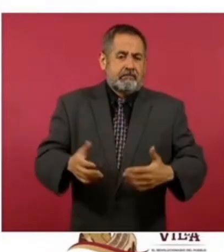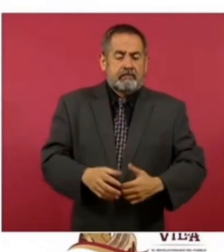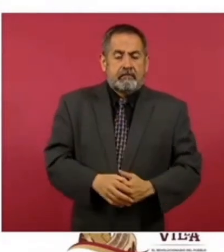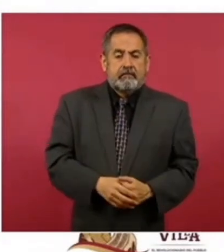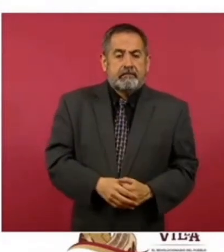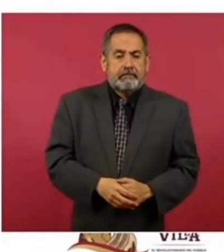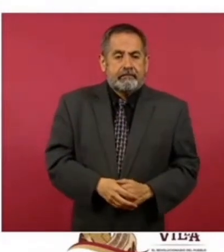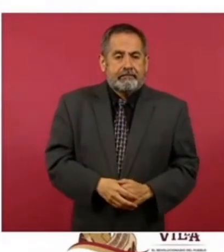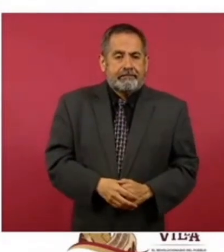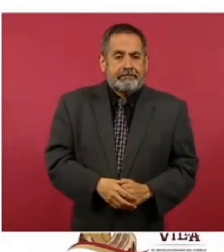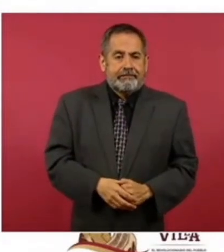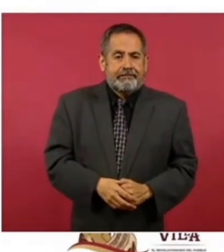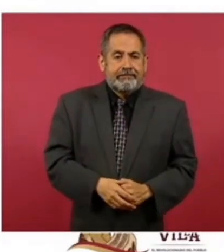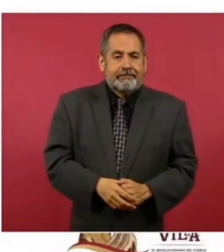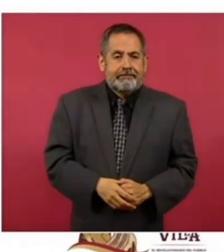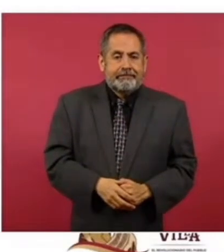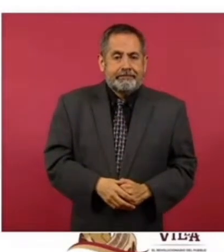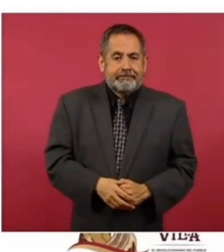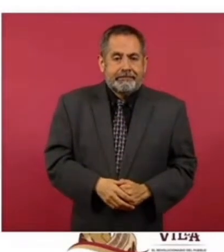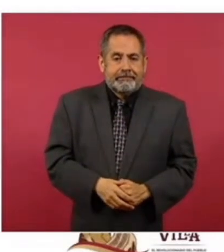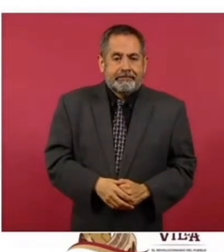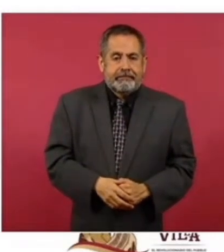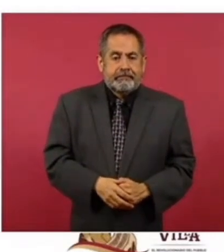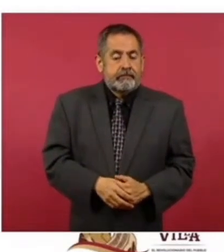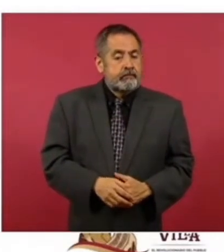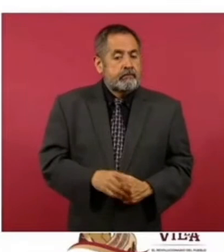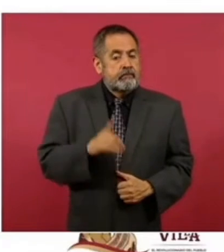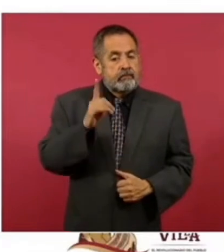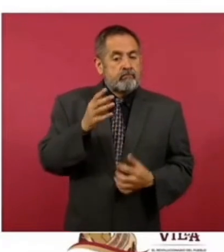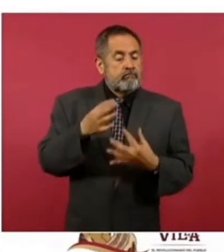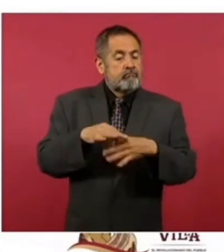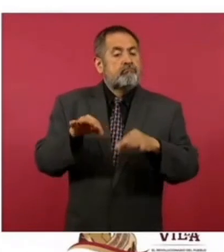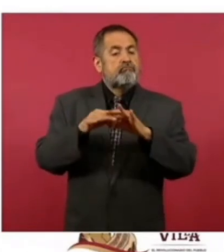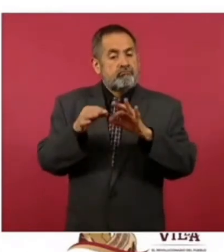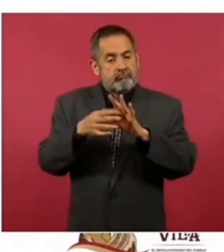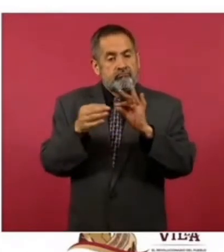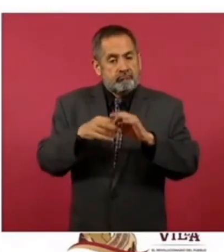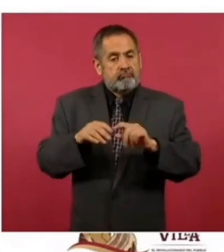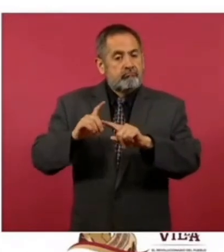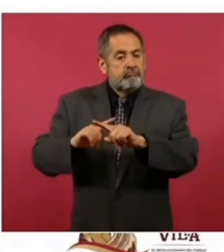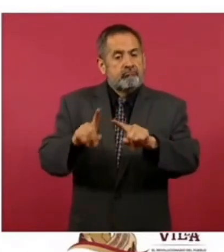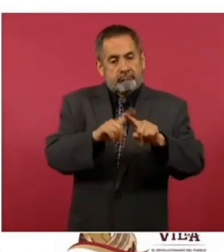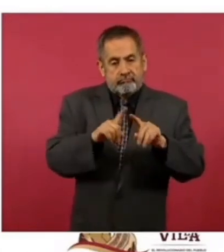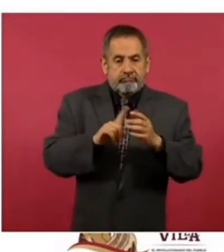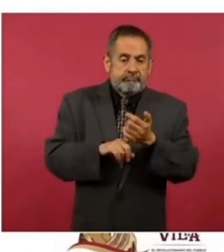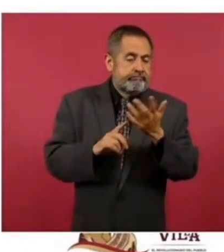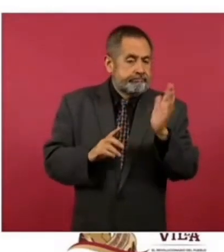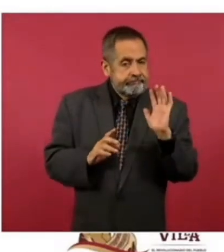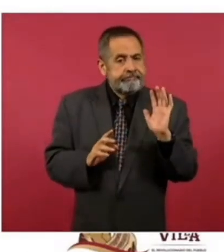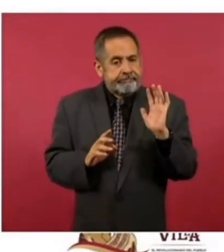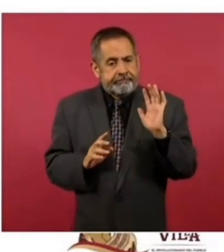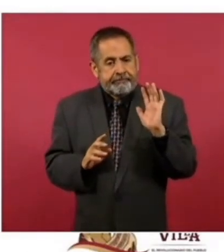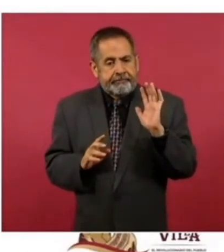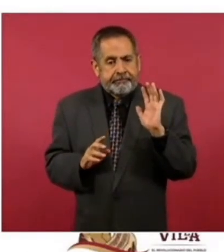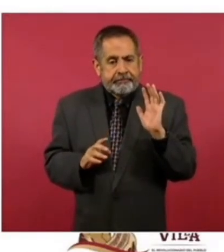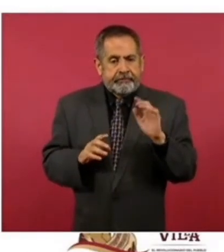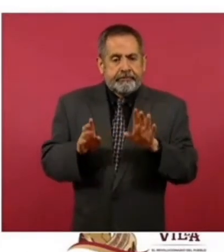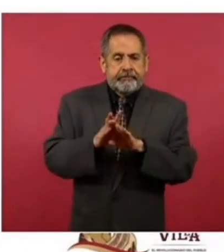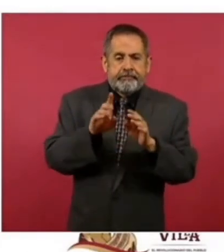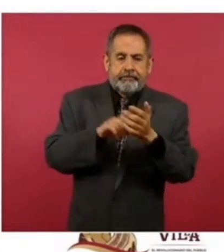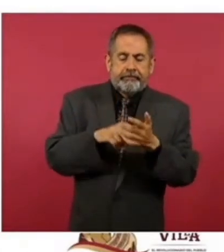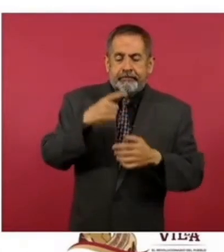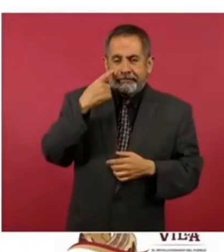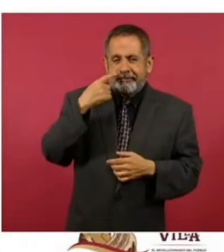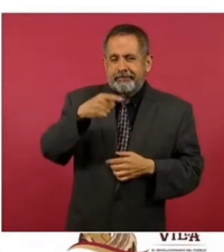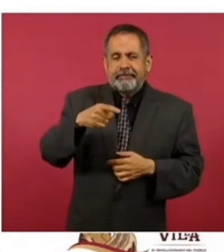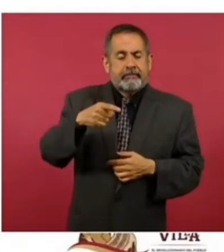por favor. Ahora, también es importante que hay distintos tipos, pero estos tipos de productos, como